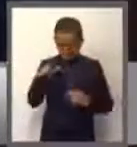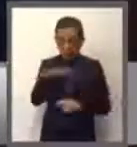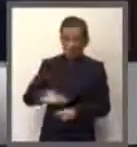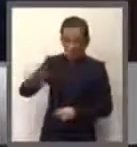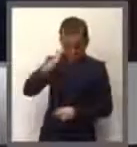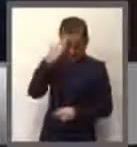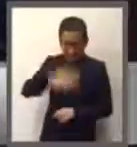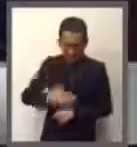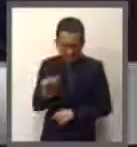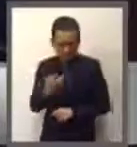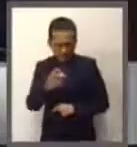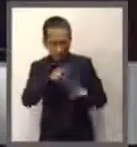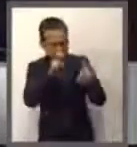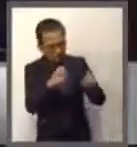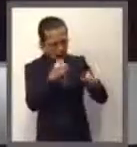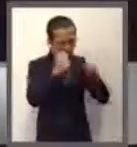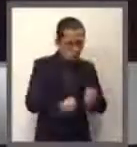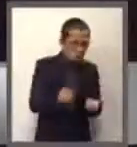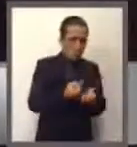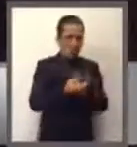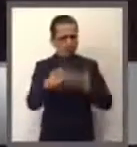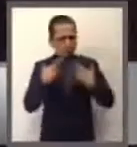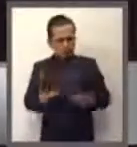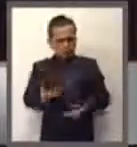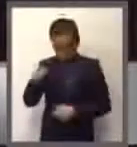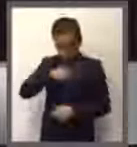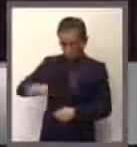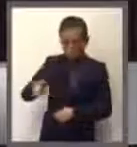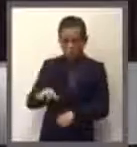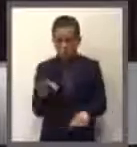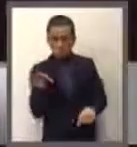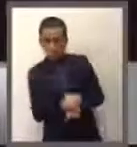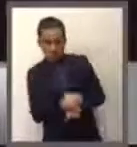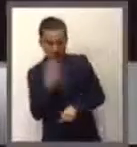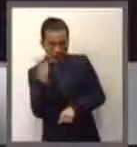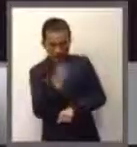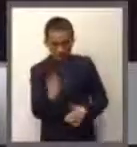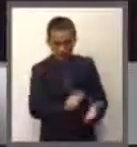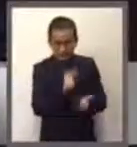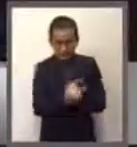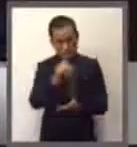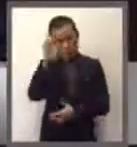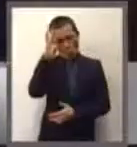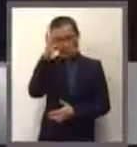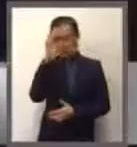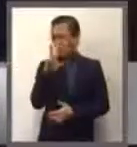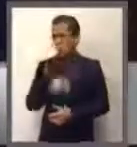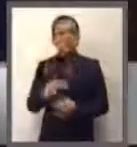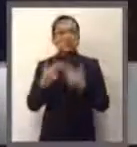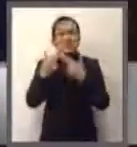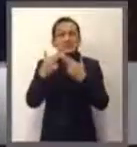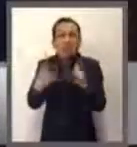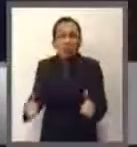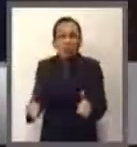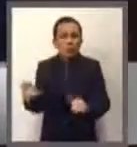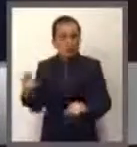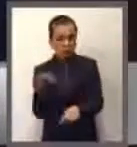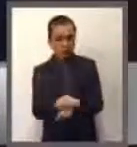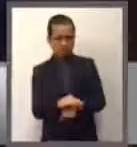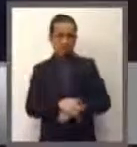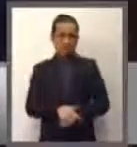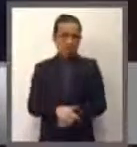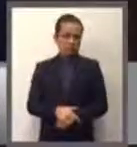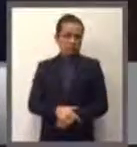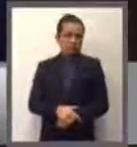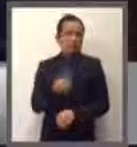la seguridad y los derechos humanos que esté avalando una barbaridad de este tamaño. Significa